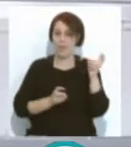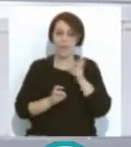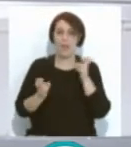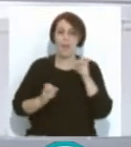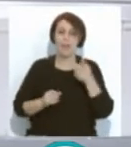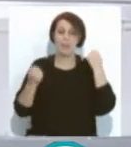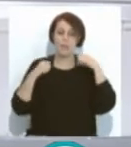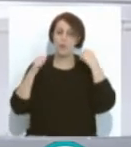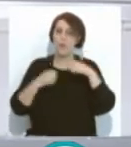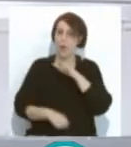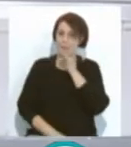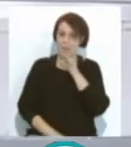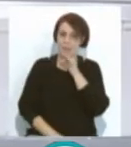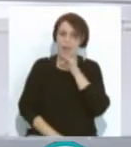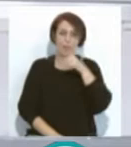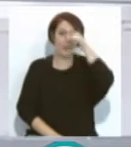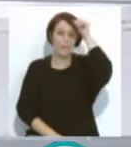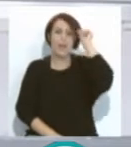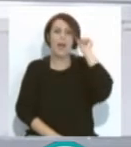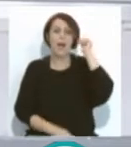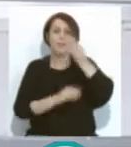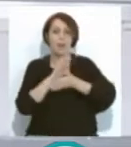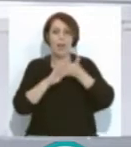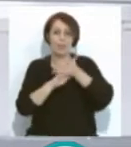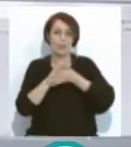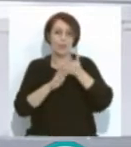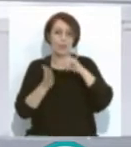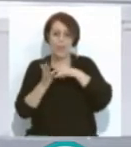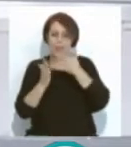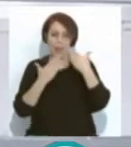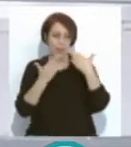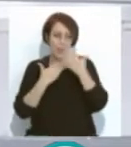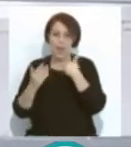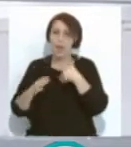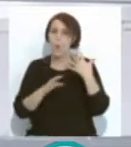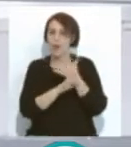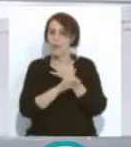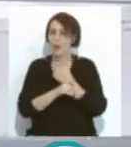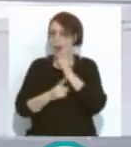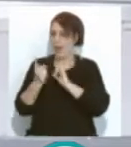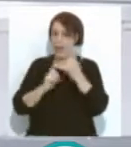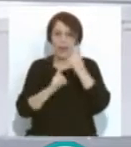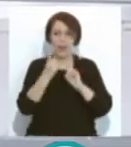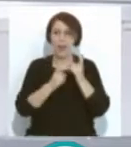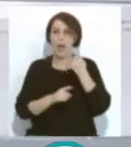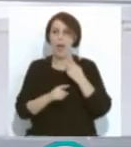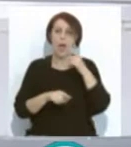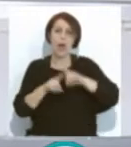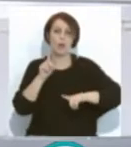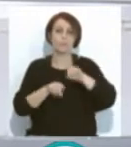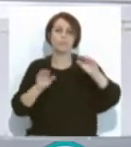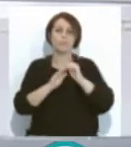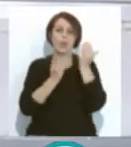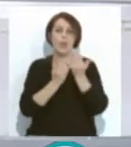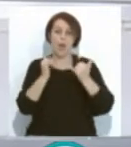habían empezado el entrenamiento, Álvaro Cervera estaban hablando con los técnicos, los jugadores estaban hablando entre ellos, algunos estaban peloteando,